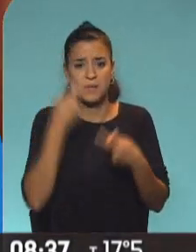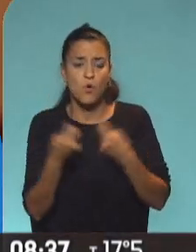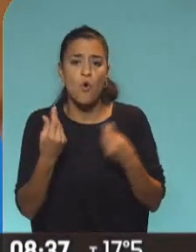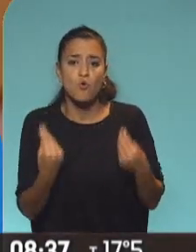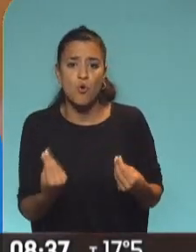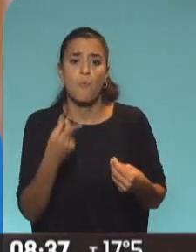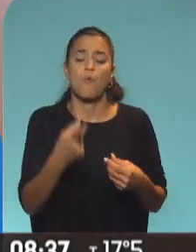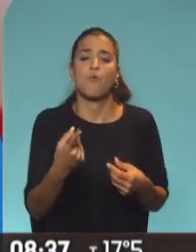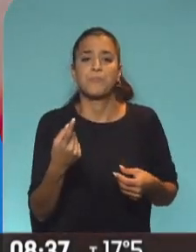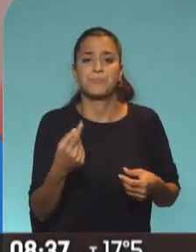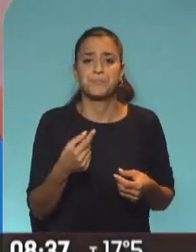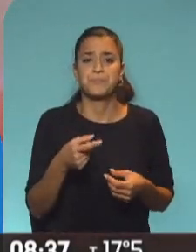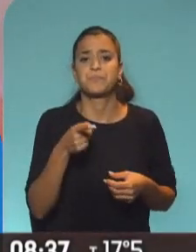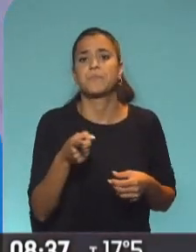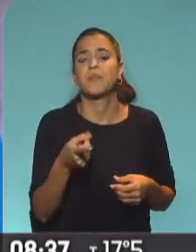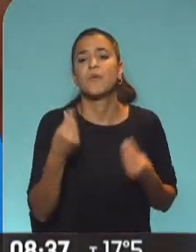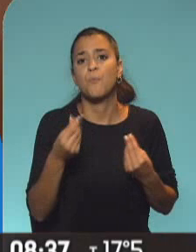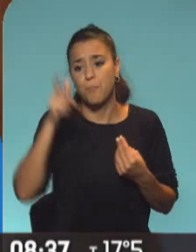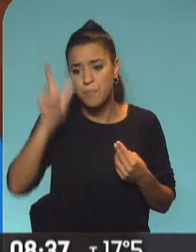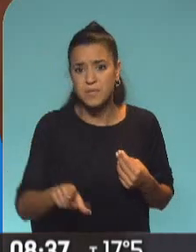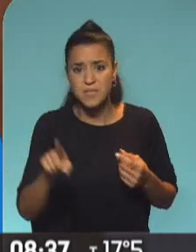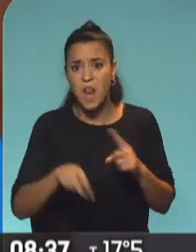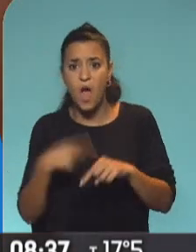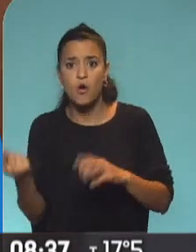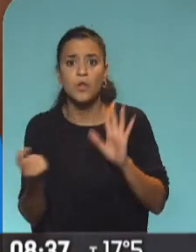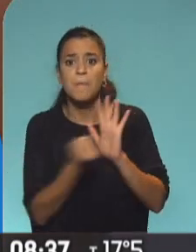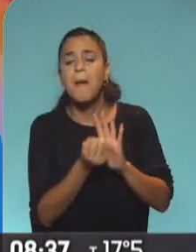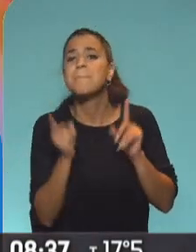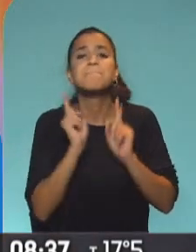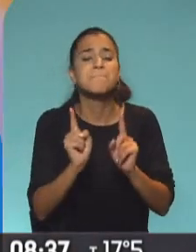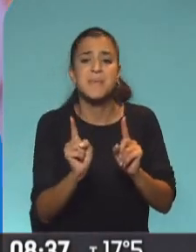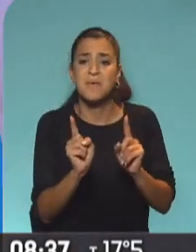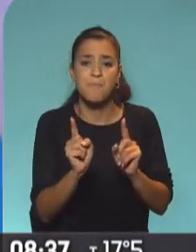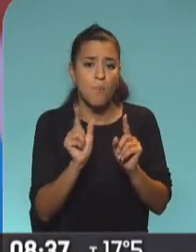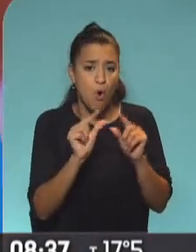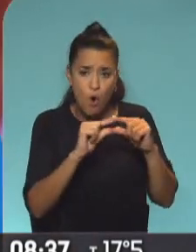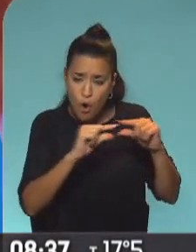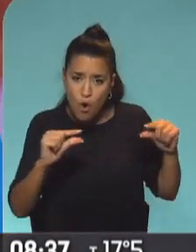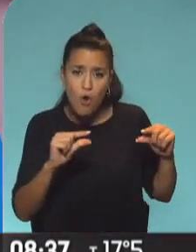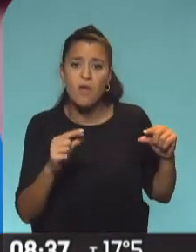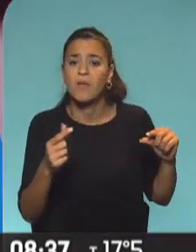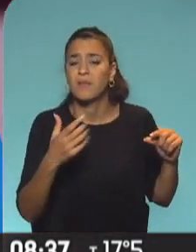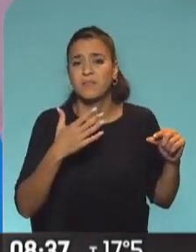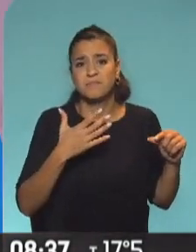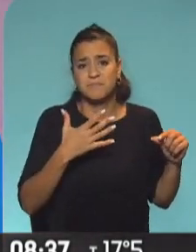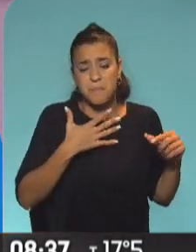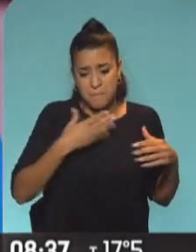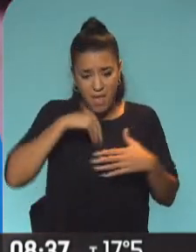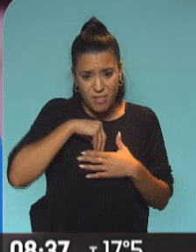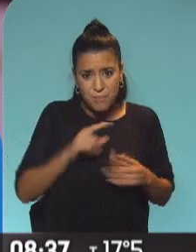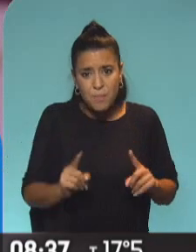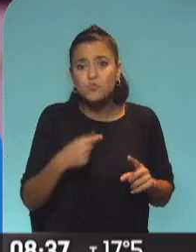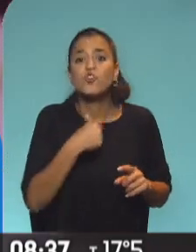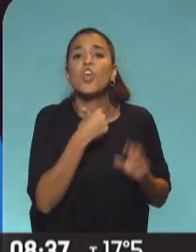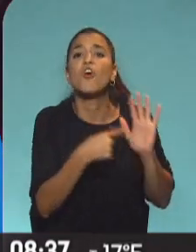uno le convence al paciente que esa otra marca contiene exactamente lo mismo, produce el mismo efecto? Y el paciente dice, no, yo